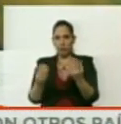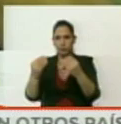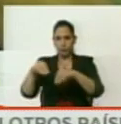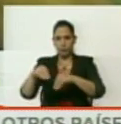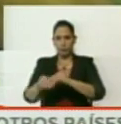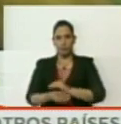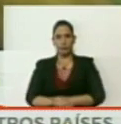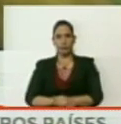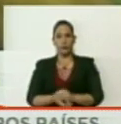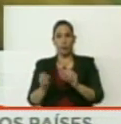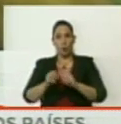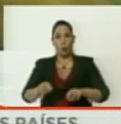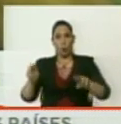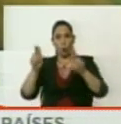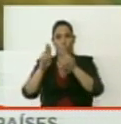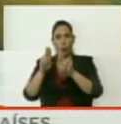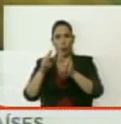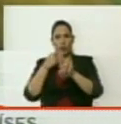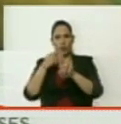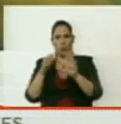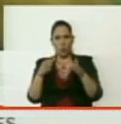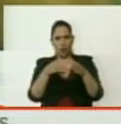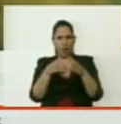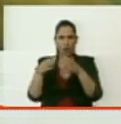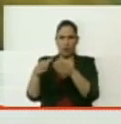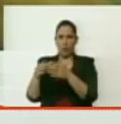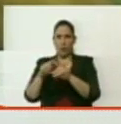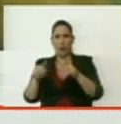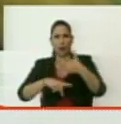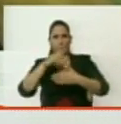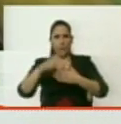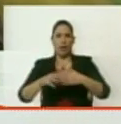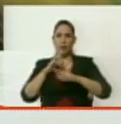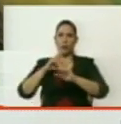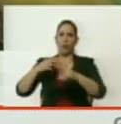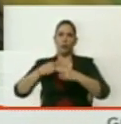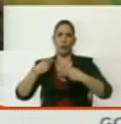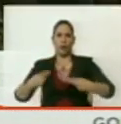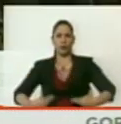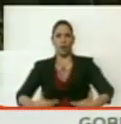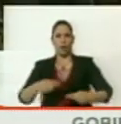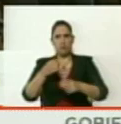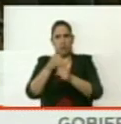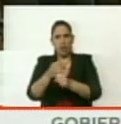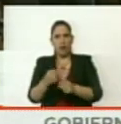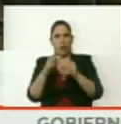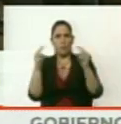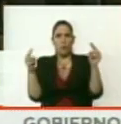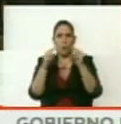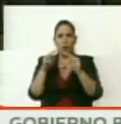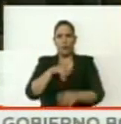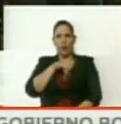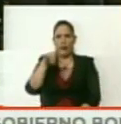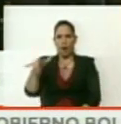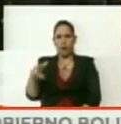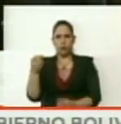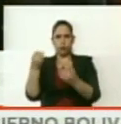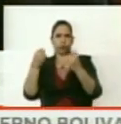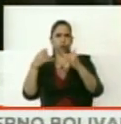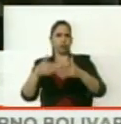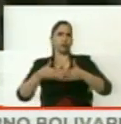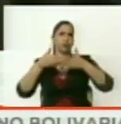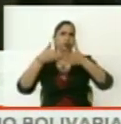que Naciones Unidas armó su equipo para un plan de respuesta humanitaria, uno se esperaba un puente aéreo, cantidad de